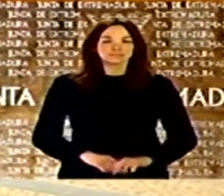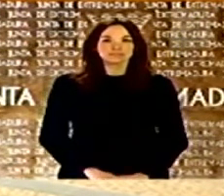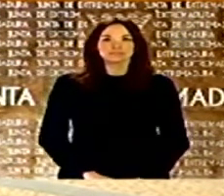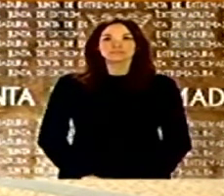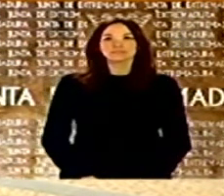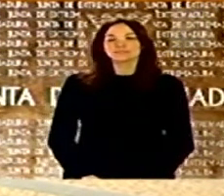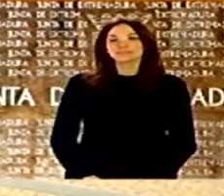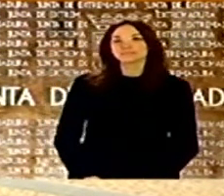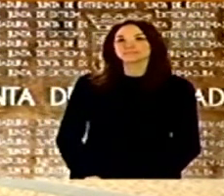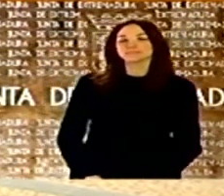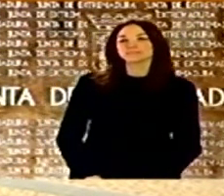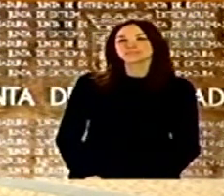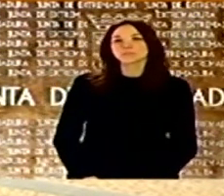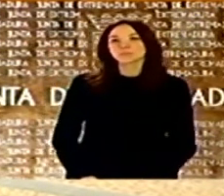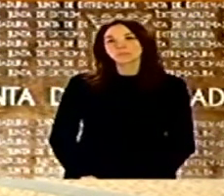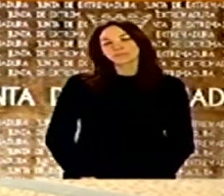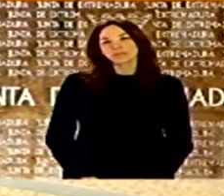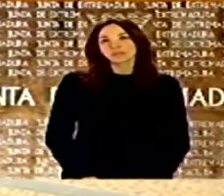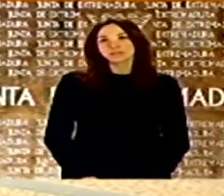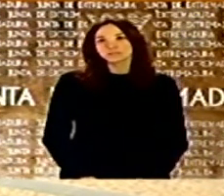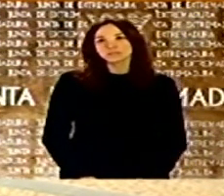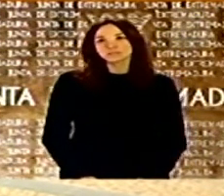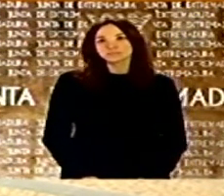Espera un minutito.